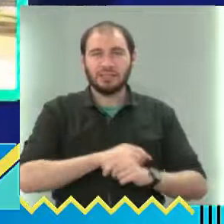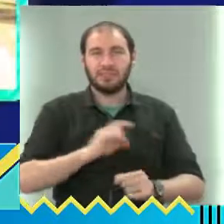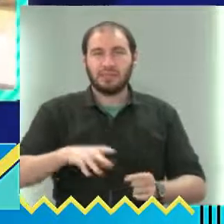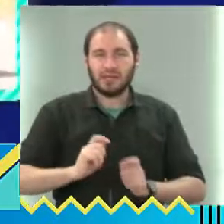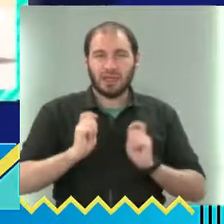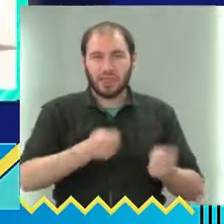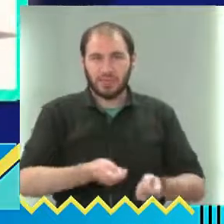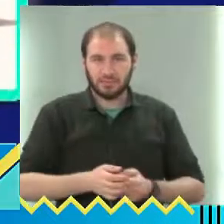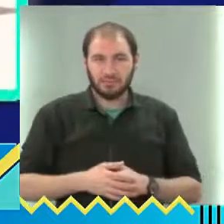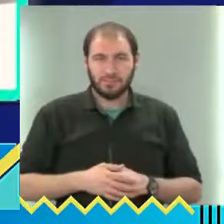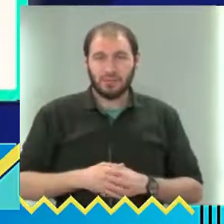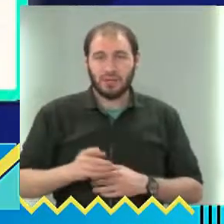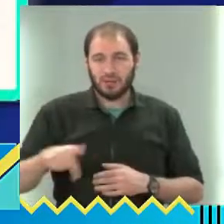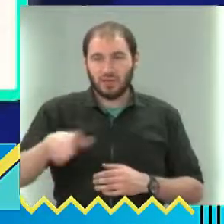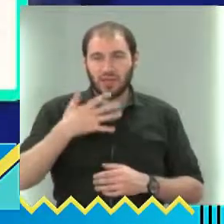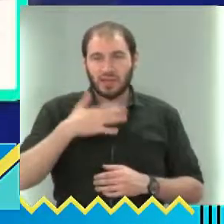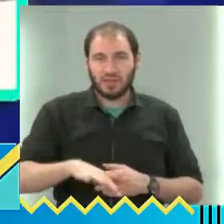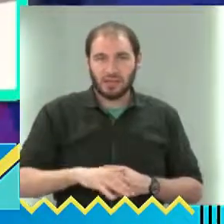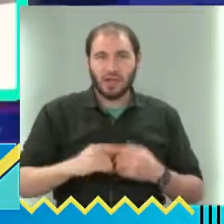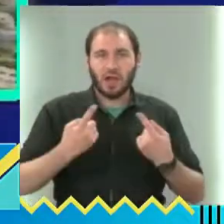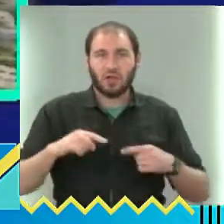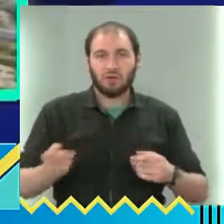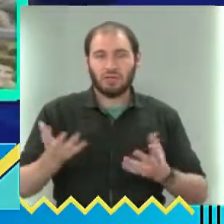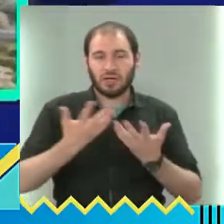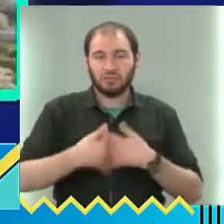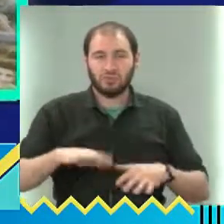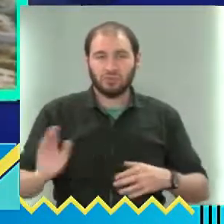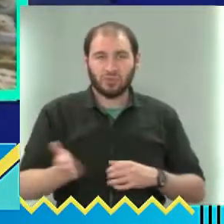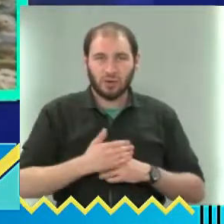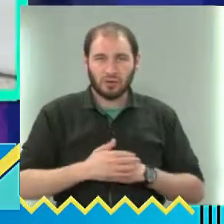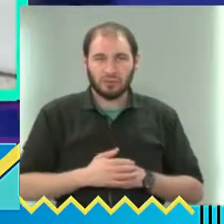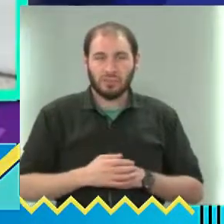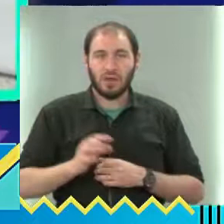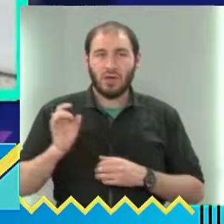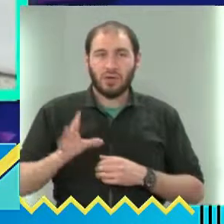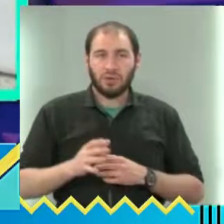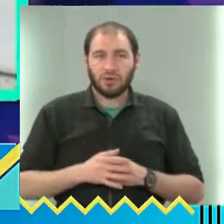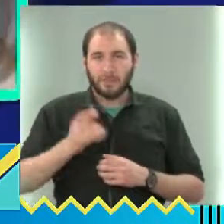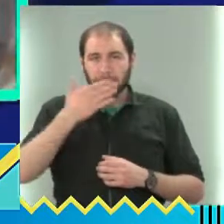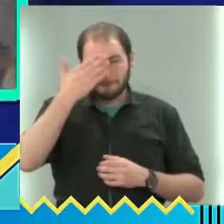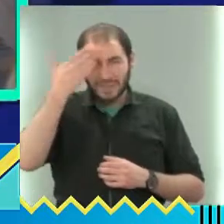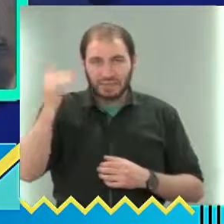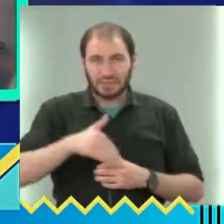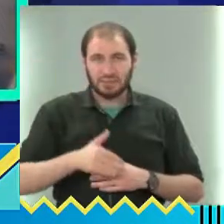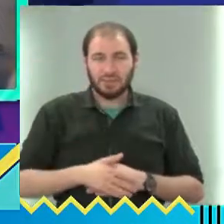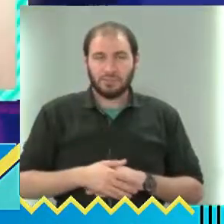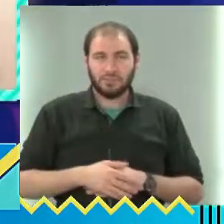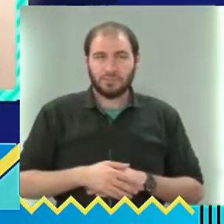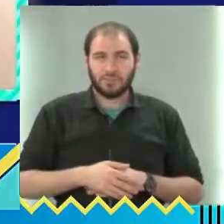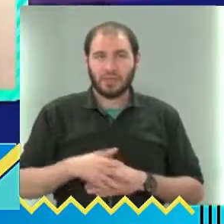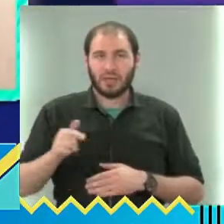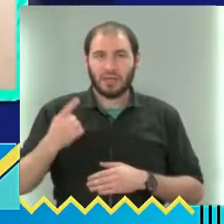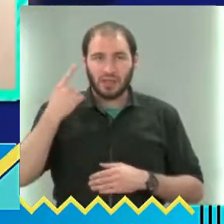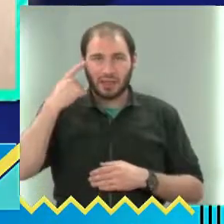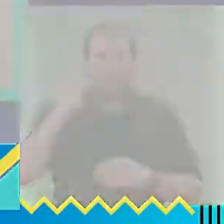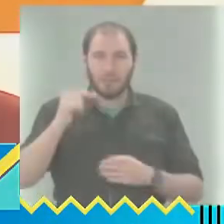sangre. Porque bueno, entendieron que es algo que nos involucra a todos y no solamente al paciente. O sea, se considera